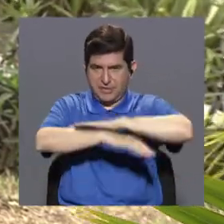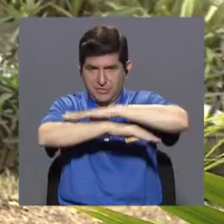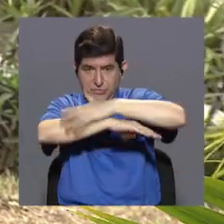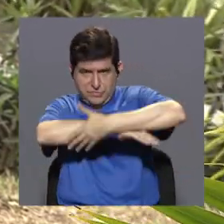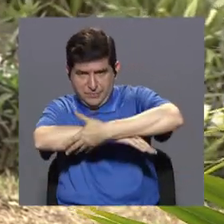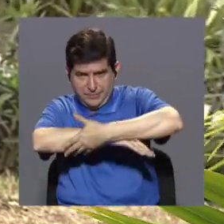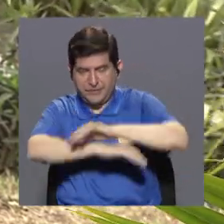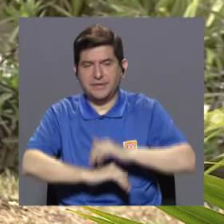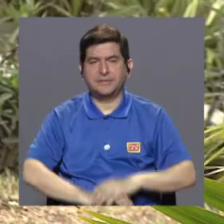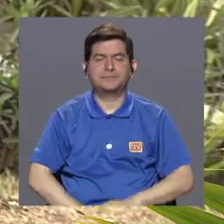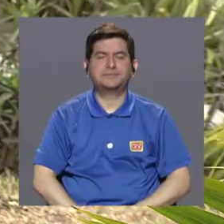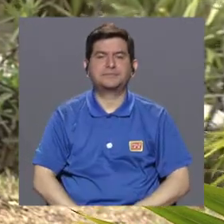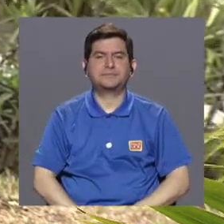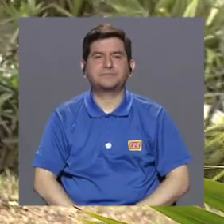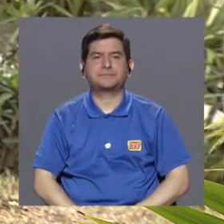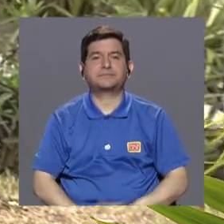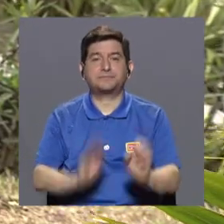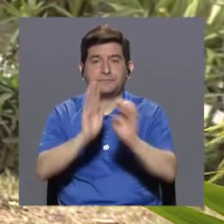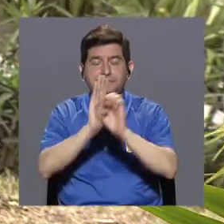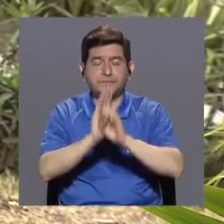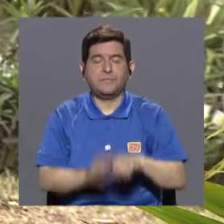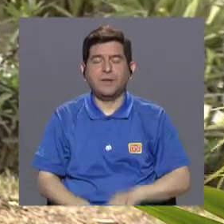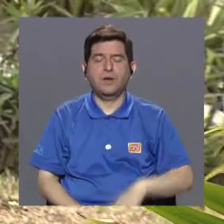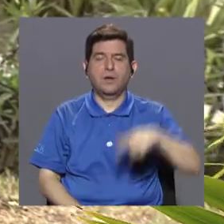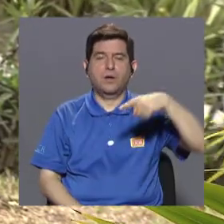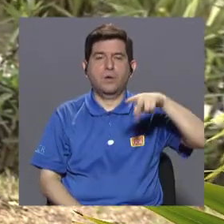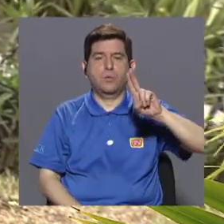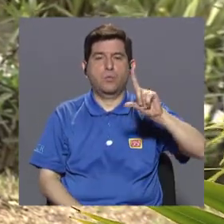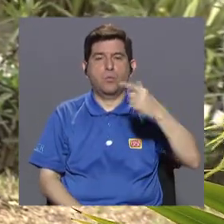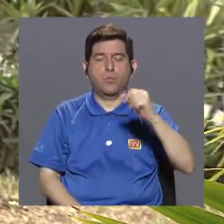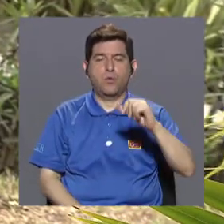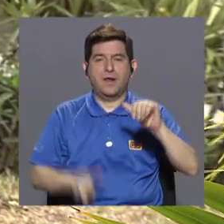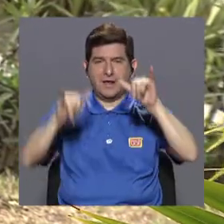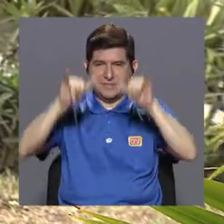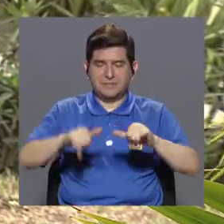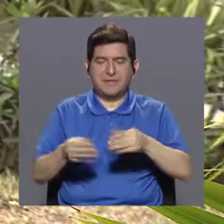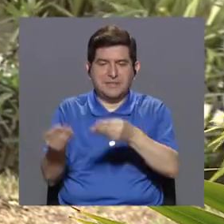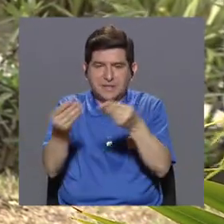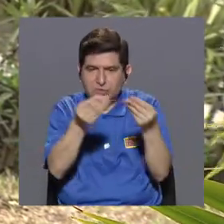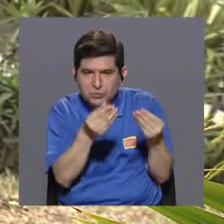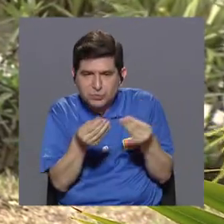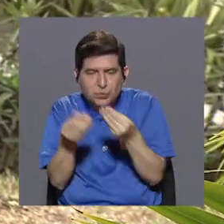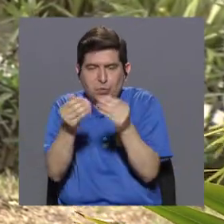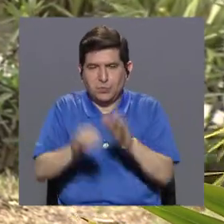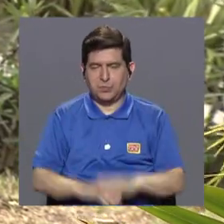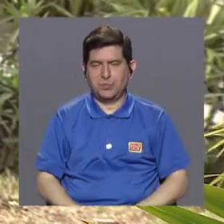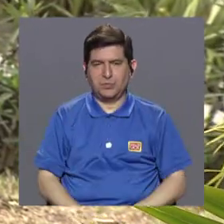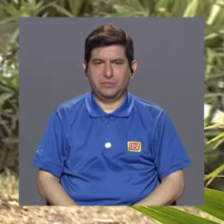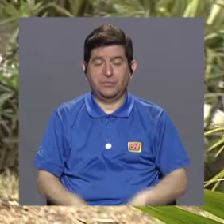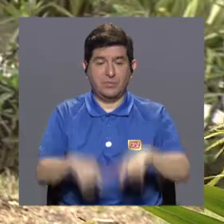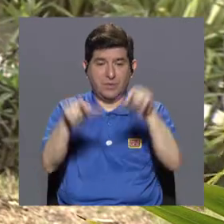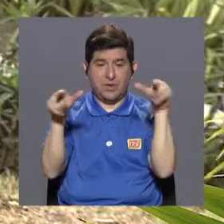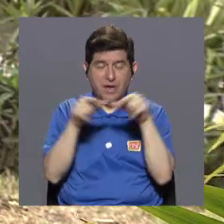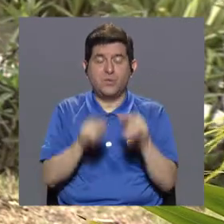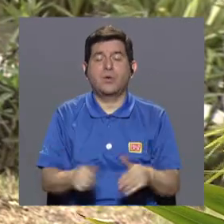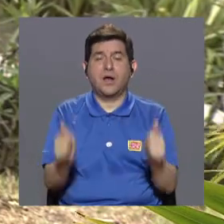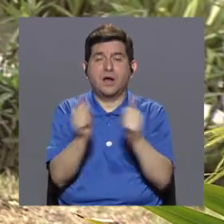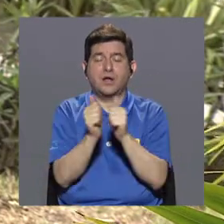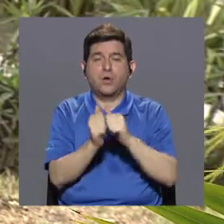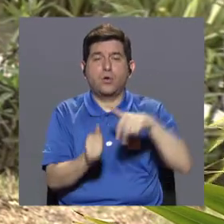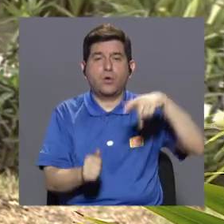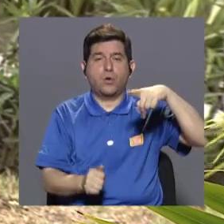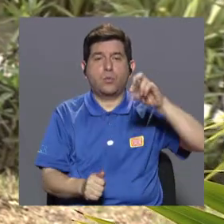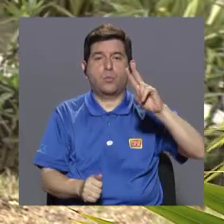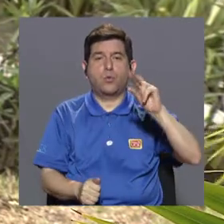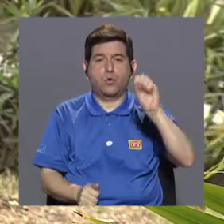es, por ejemplo, la pulga se mantiene mucho en el polvo, ¿verdad? Entonces, en lugares porosos. Entonces, en los sillones donde